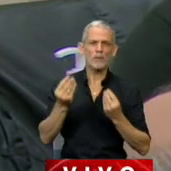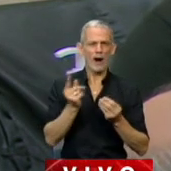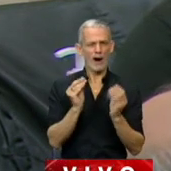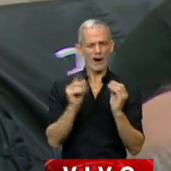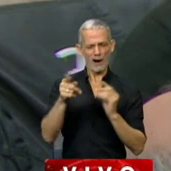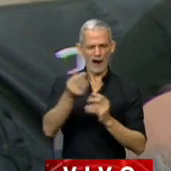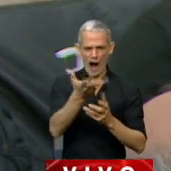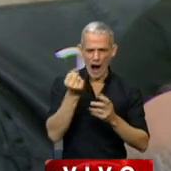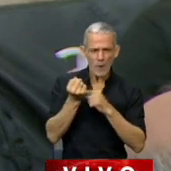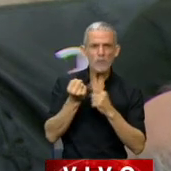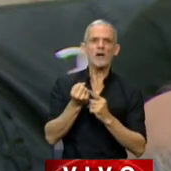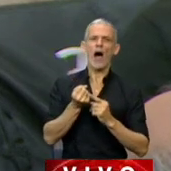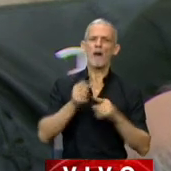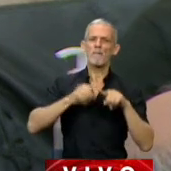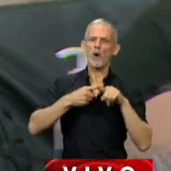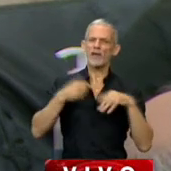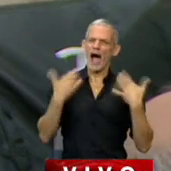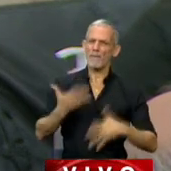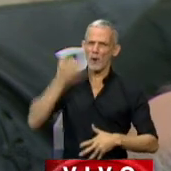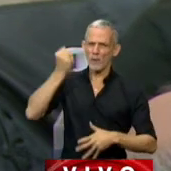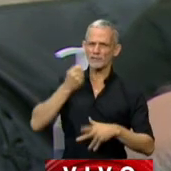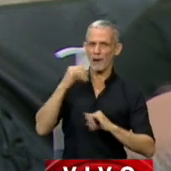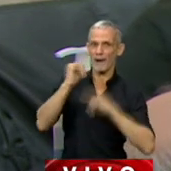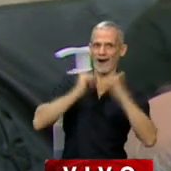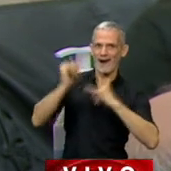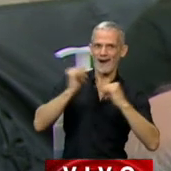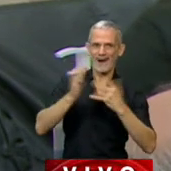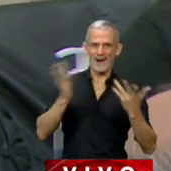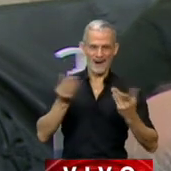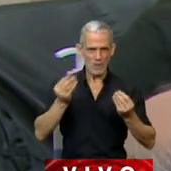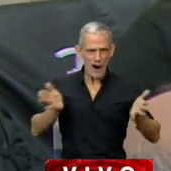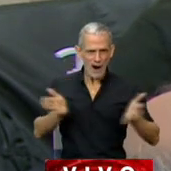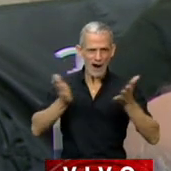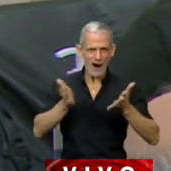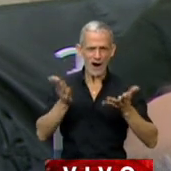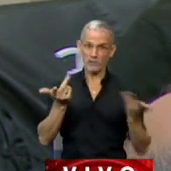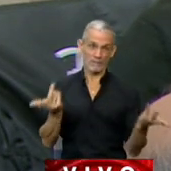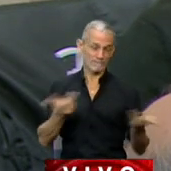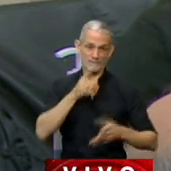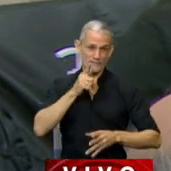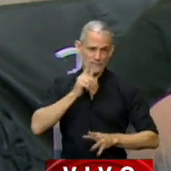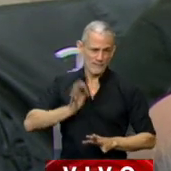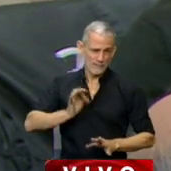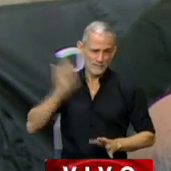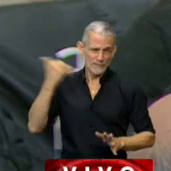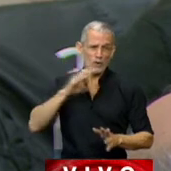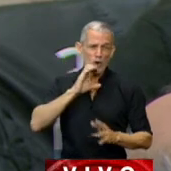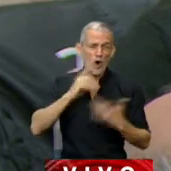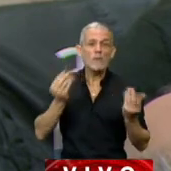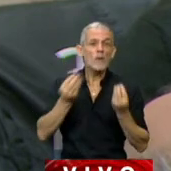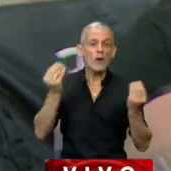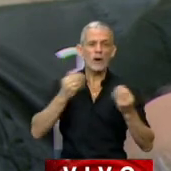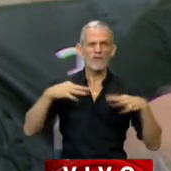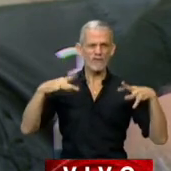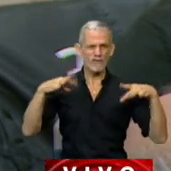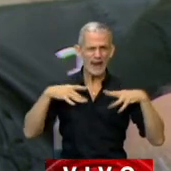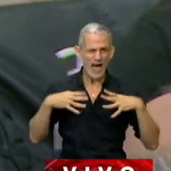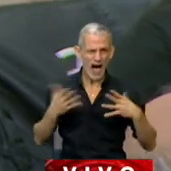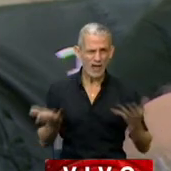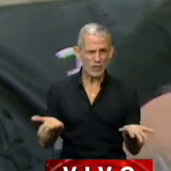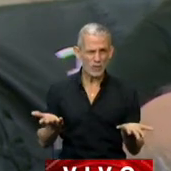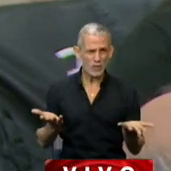un rédito político, a punto tal que llegó a ser tan dantesco de declarar un